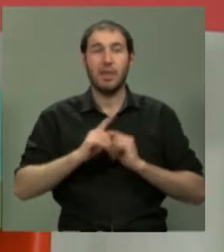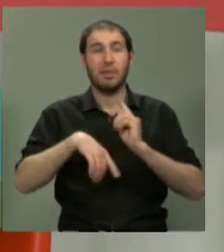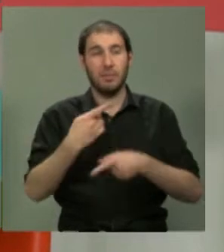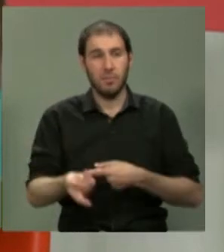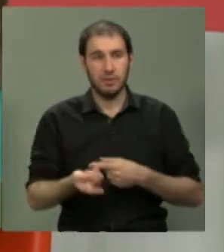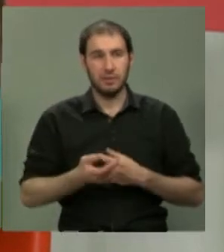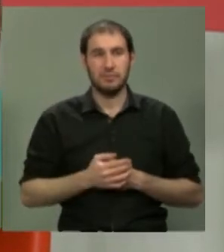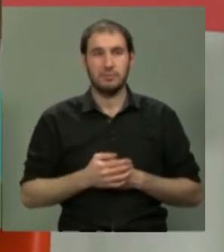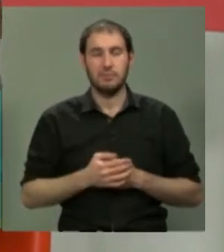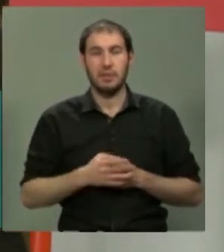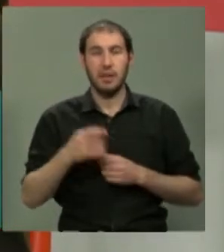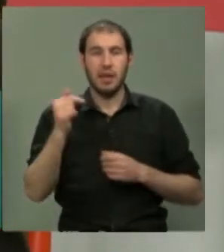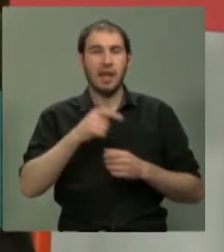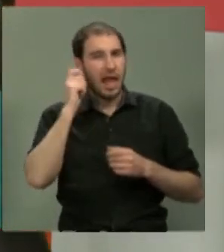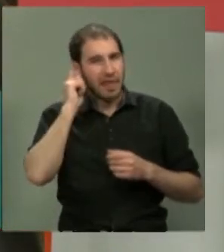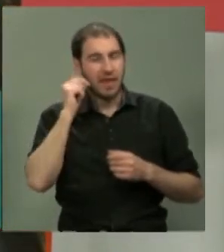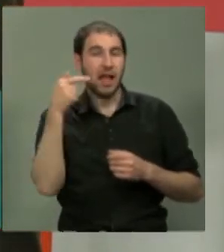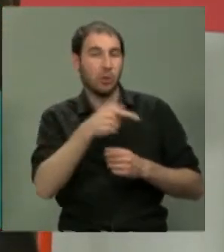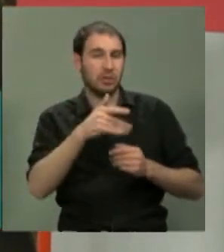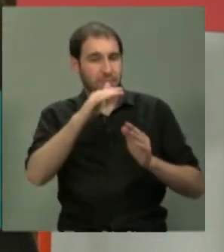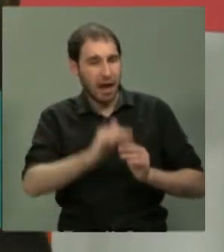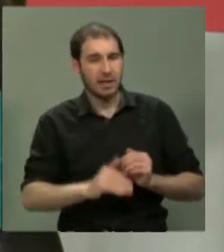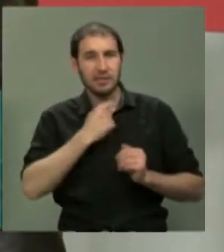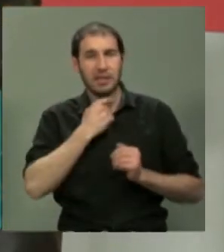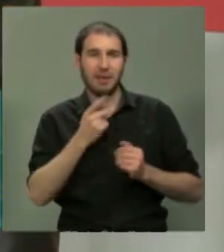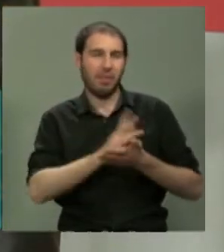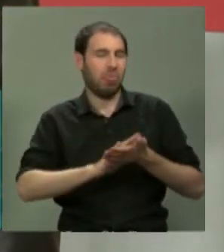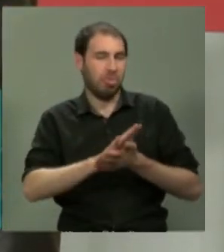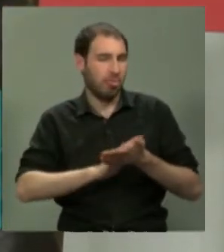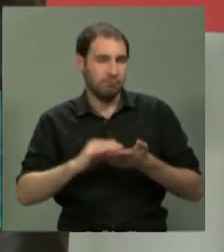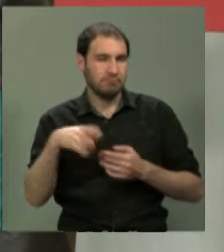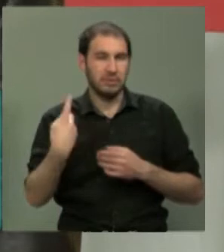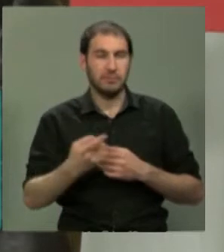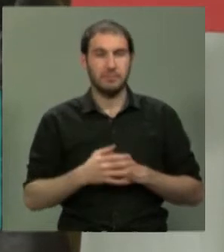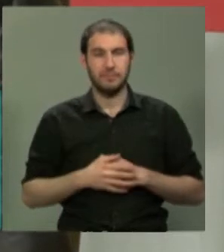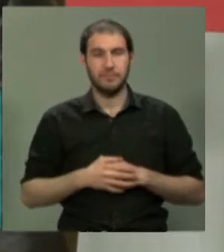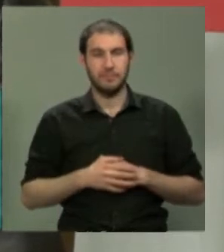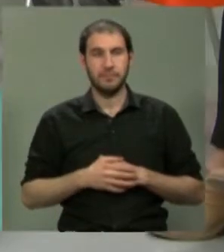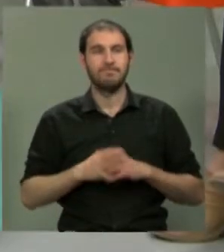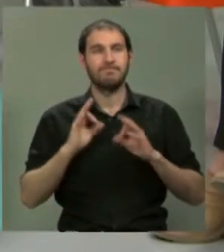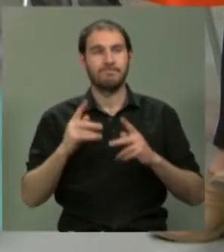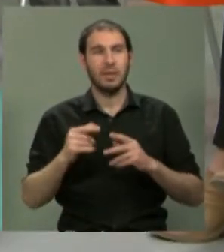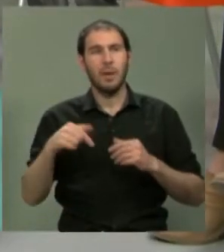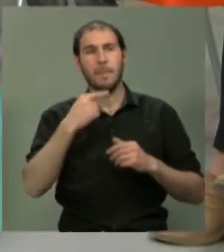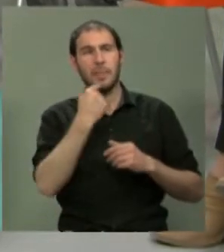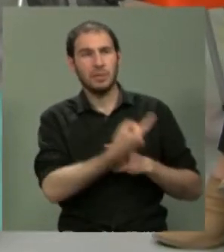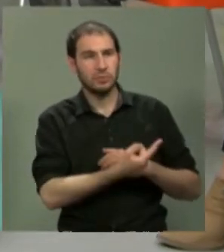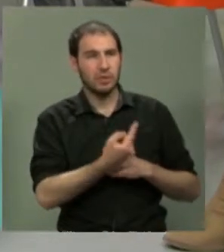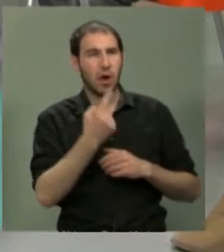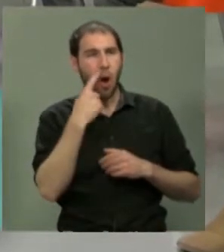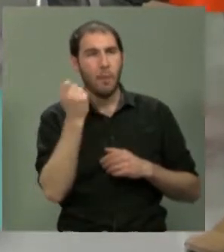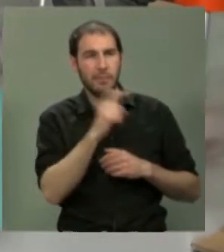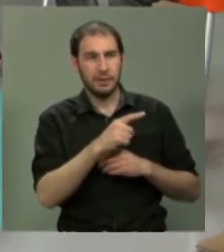después miran y quieren bajarle la imputabilidad, pero es demagógico realmente para nosotros. Bien, traslado la pregunta a